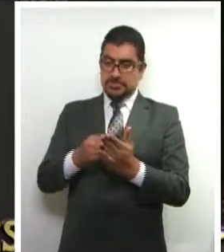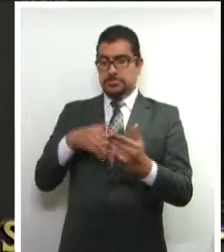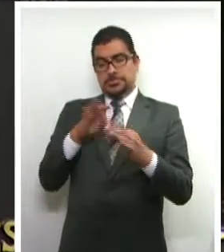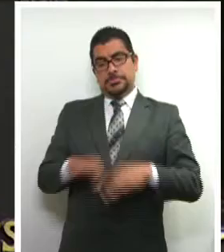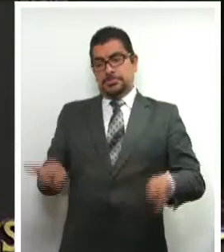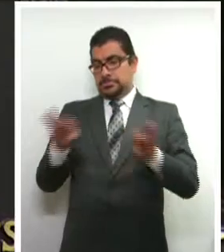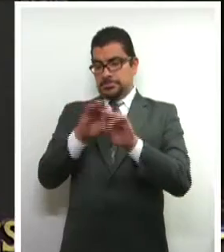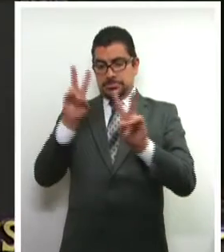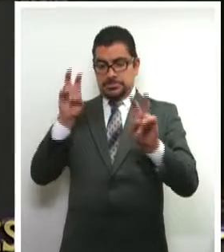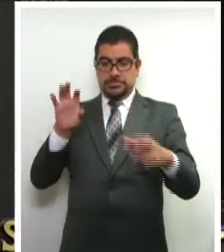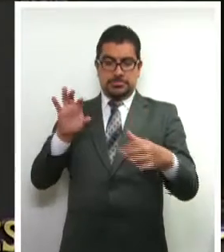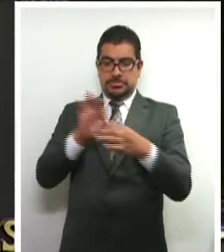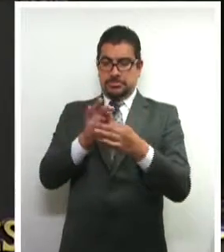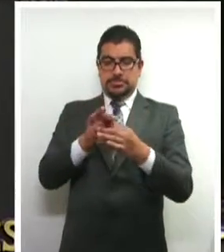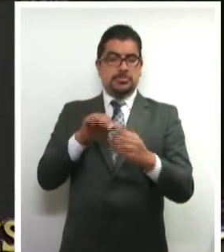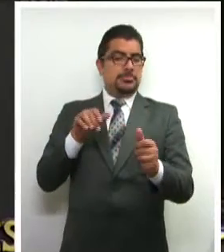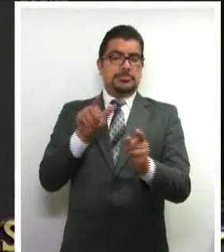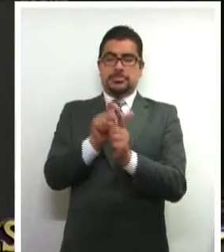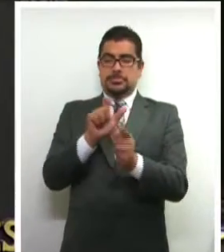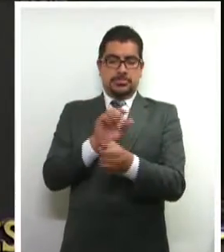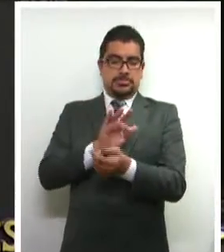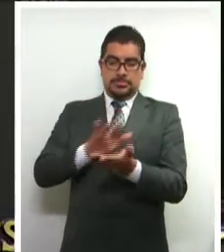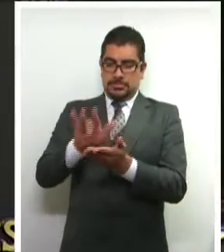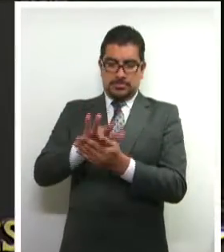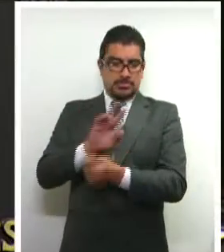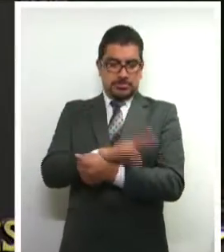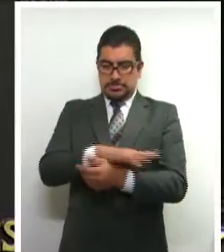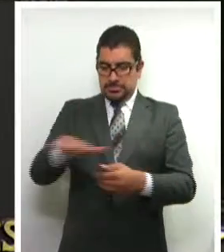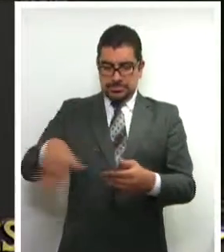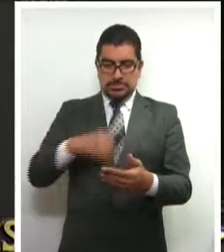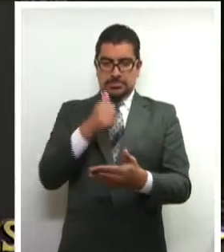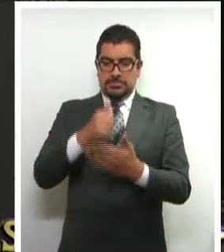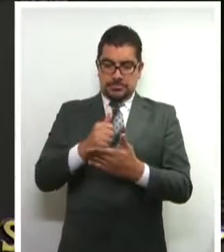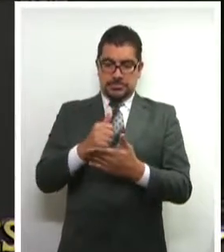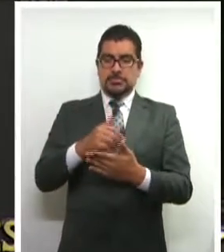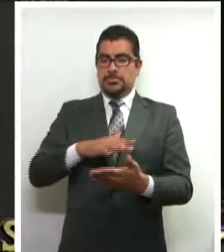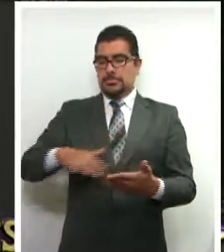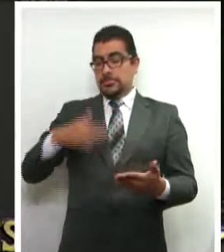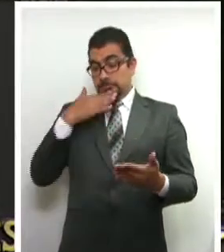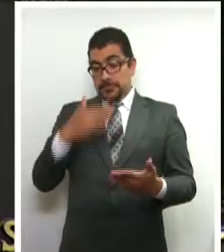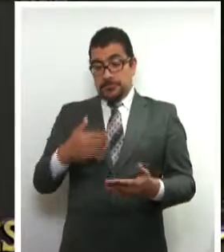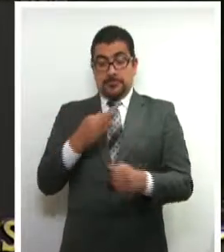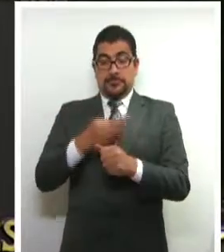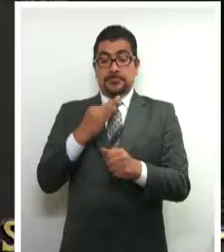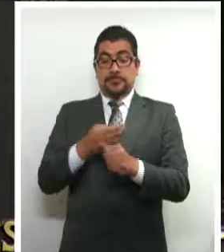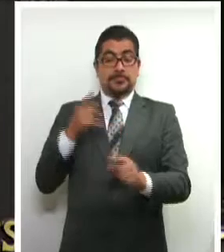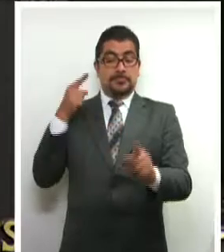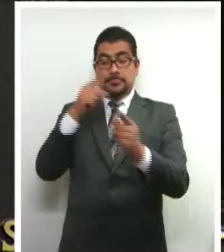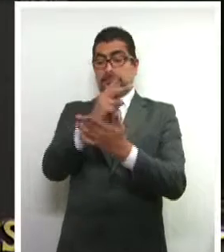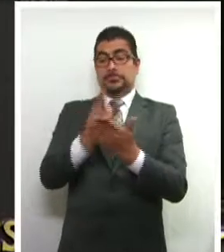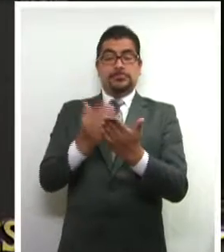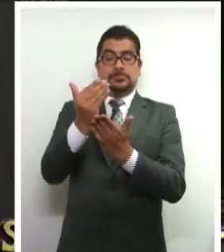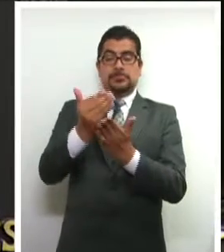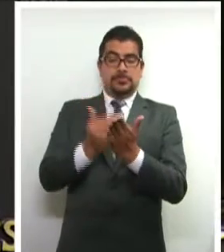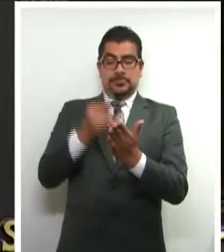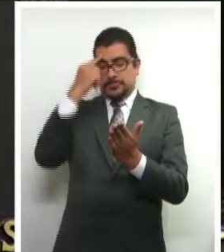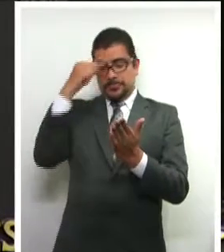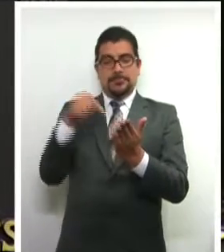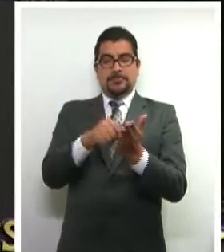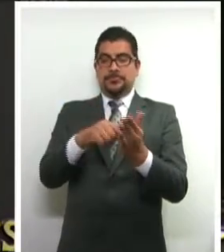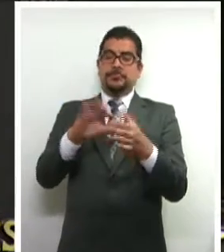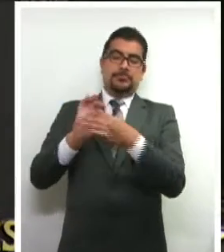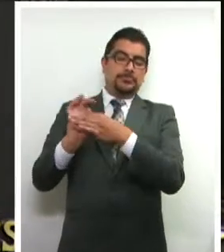prioritario tema, el tema de la seguridad pública. Es por eso que propongo una modificación a este proyecto de Constitución para que exista